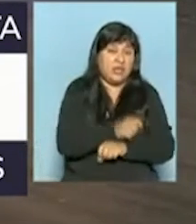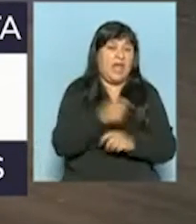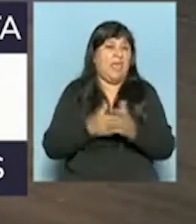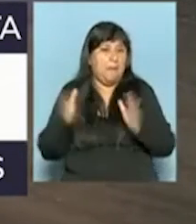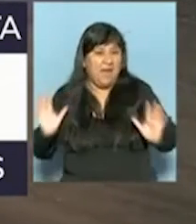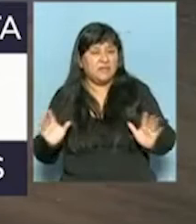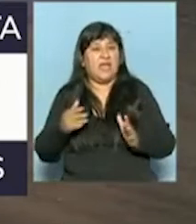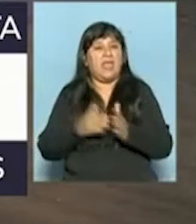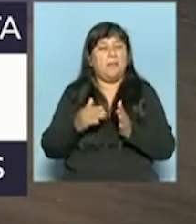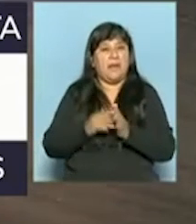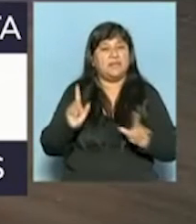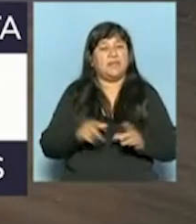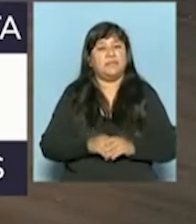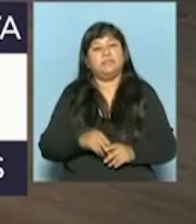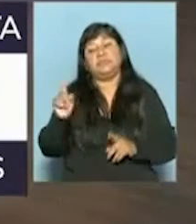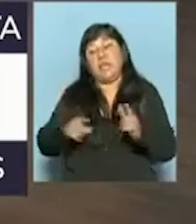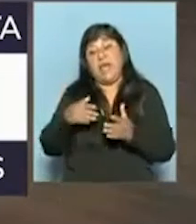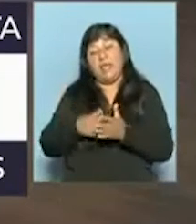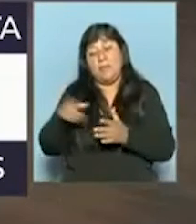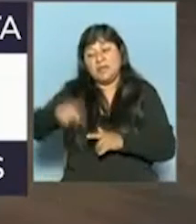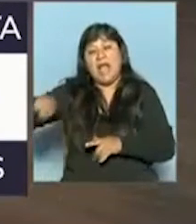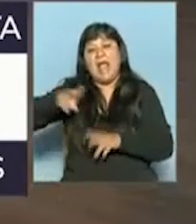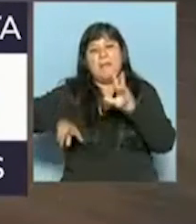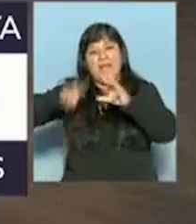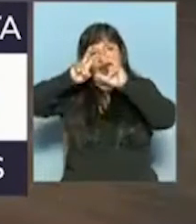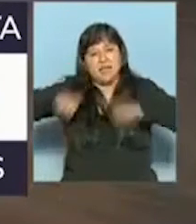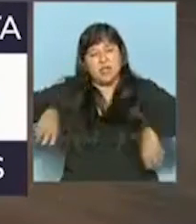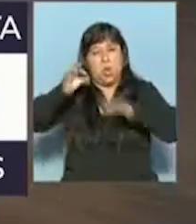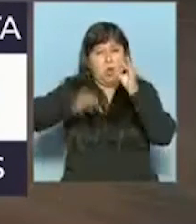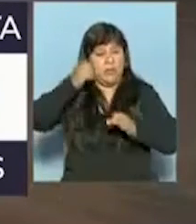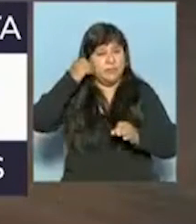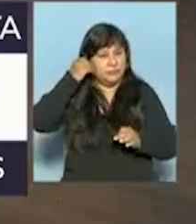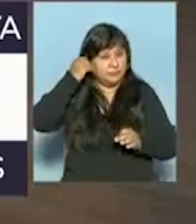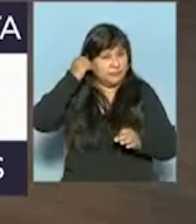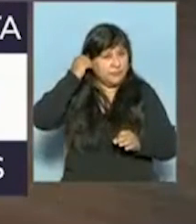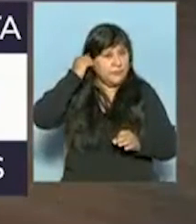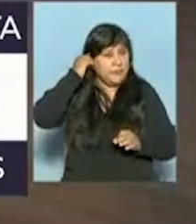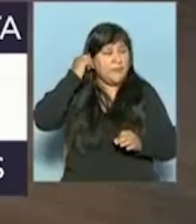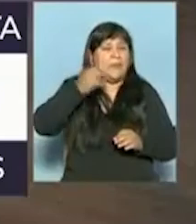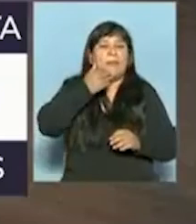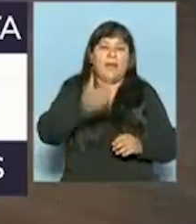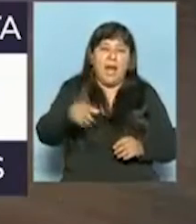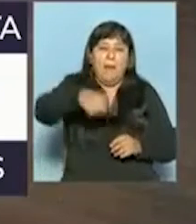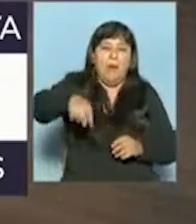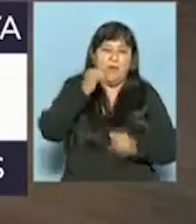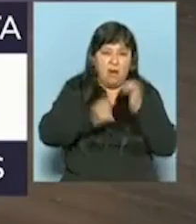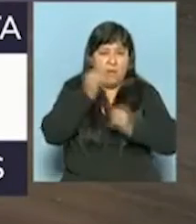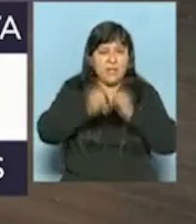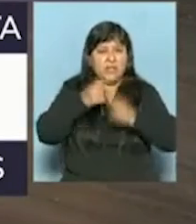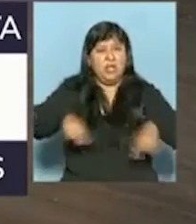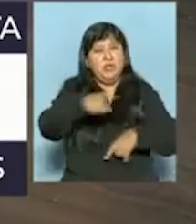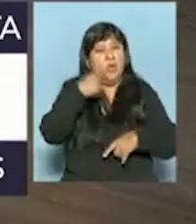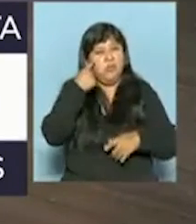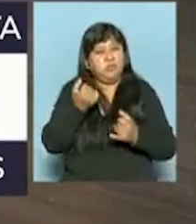tarea judicial que se está terminando de hacer por estas horas. Bueno, Cristian, muchas gracias por esta información. Estamos atentos a